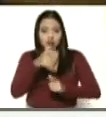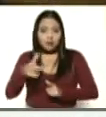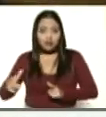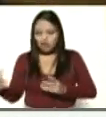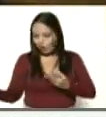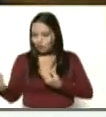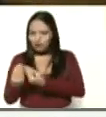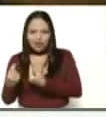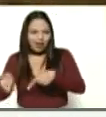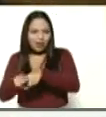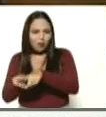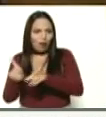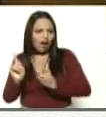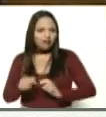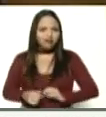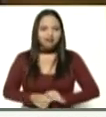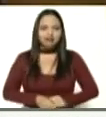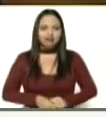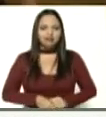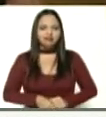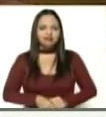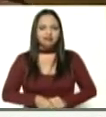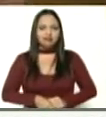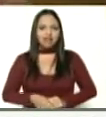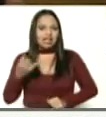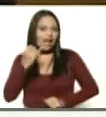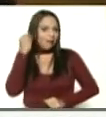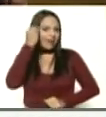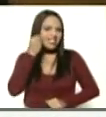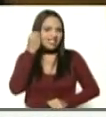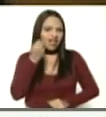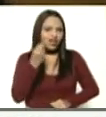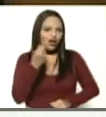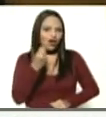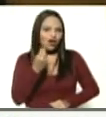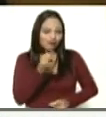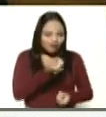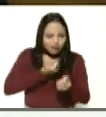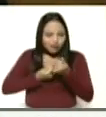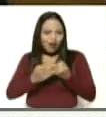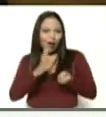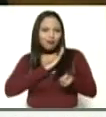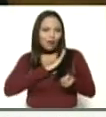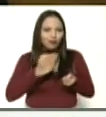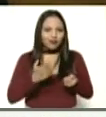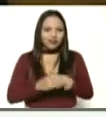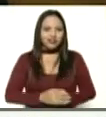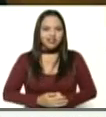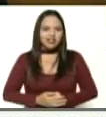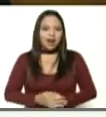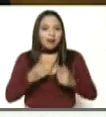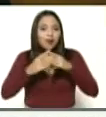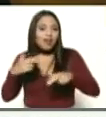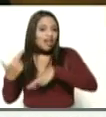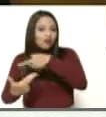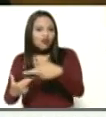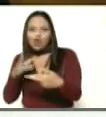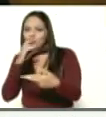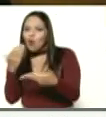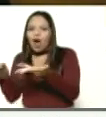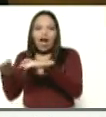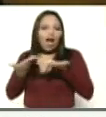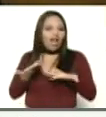¿no? Así hay gente que se nos junta, que está pensando en sus privilegios y que resulta que la revolución no es de privilegio,